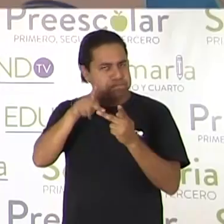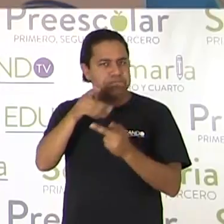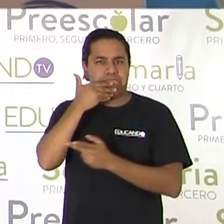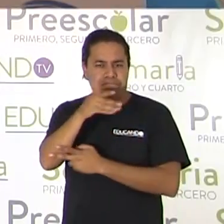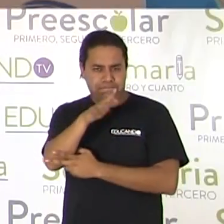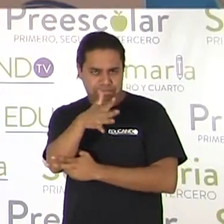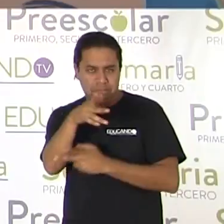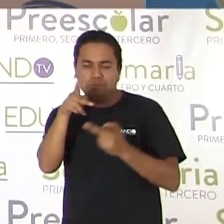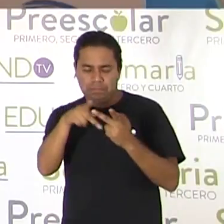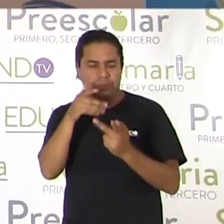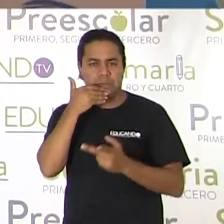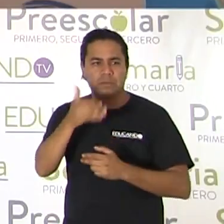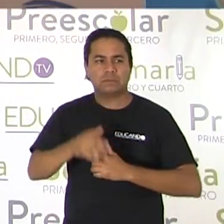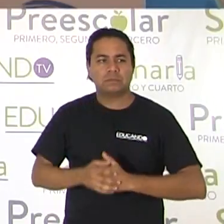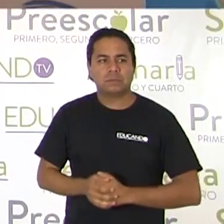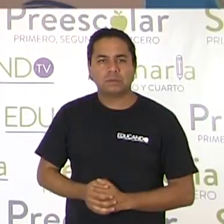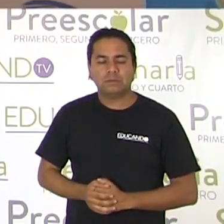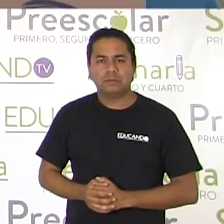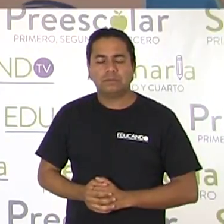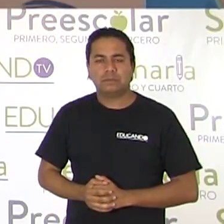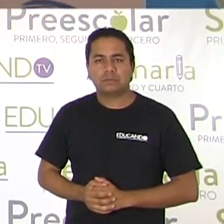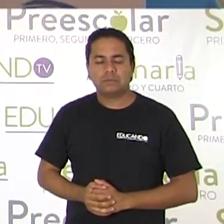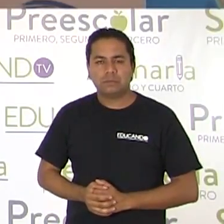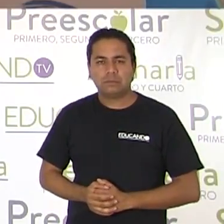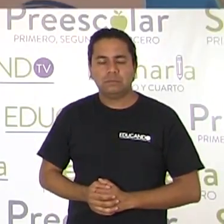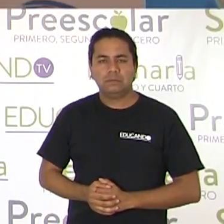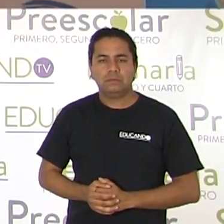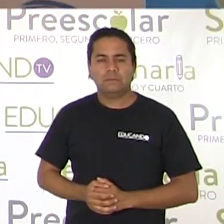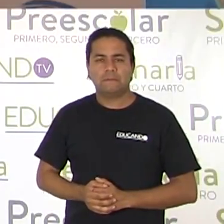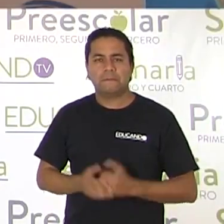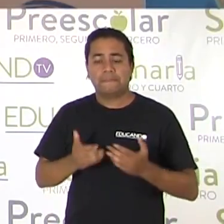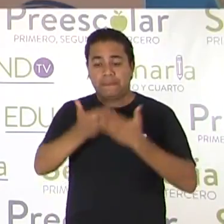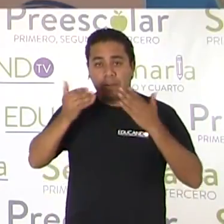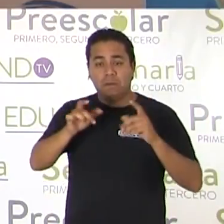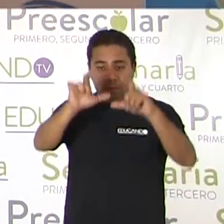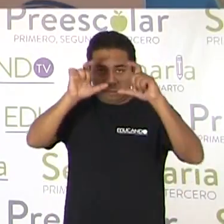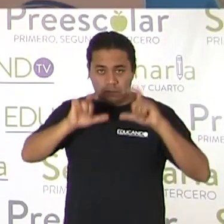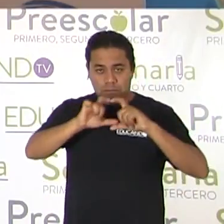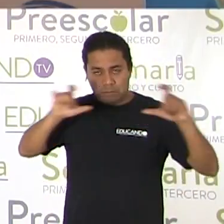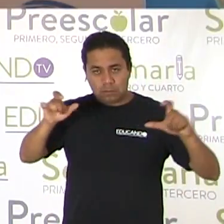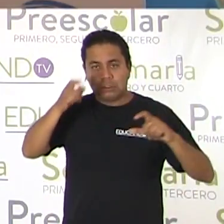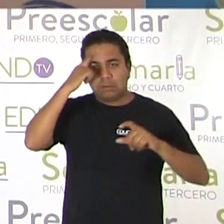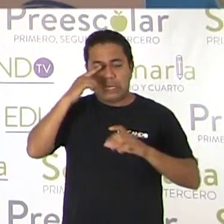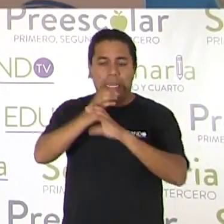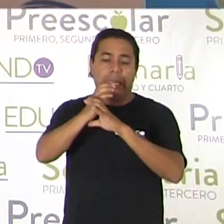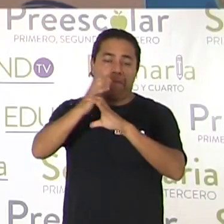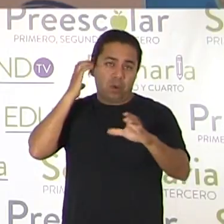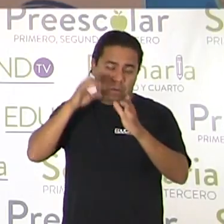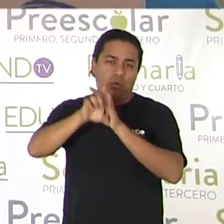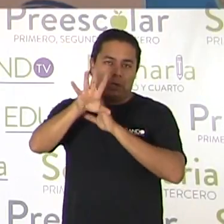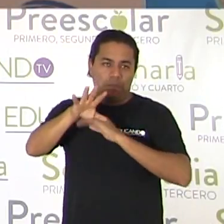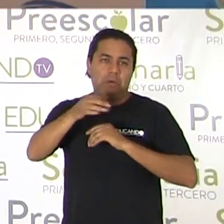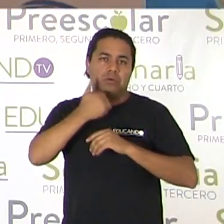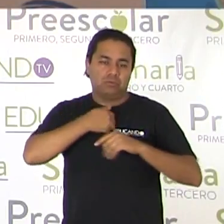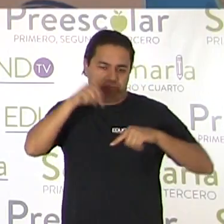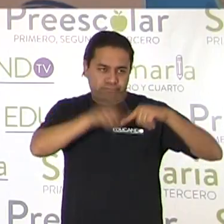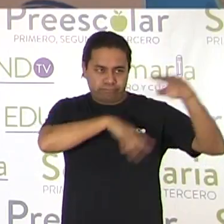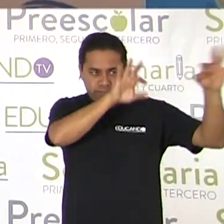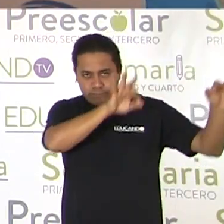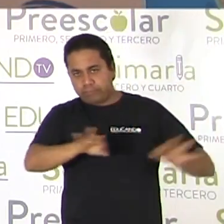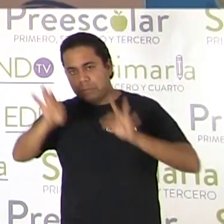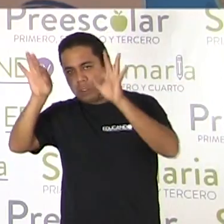Ahora, vamos a hacer este algoritmo, vamos a desarrollarlo, ahora sí es en autobús, voy a quitar esto, es el